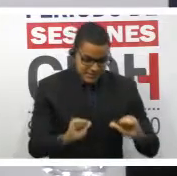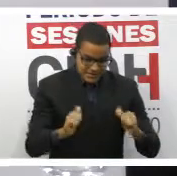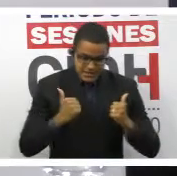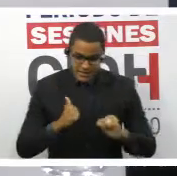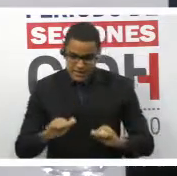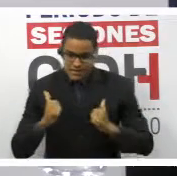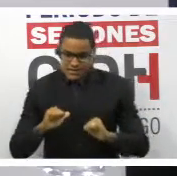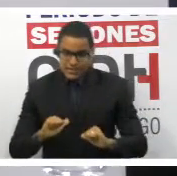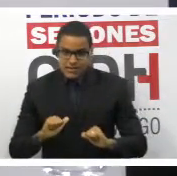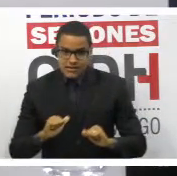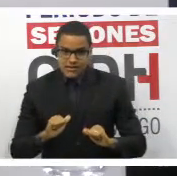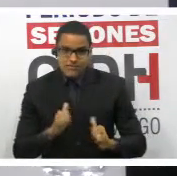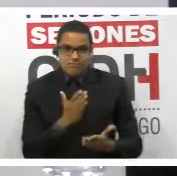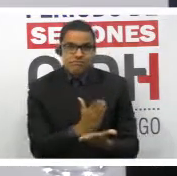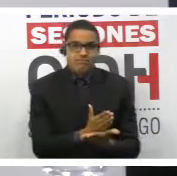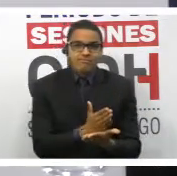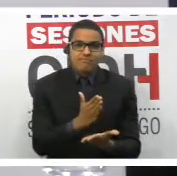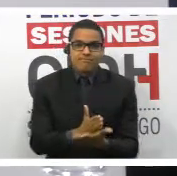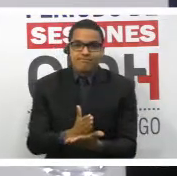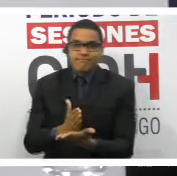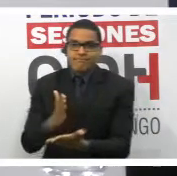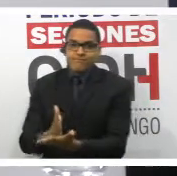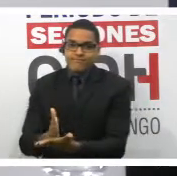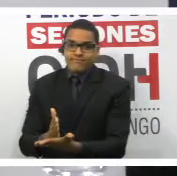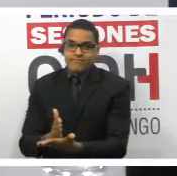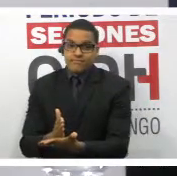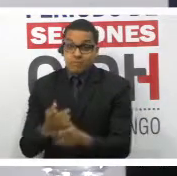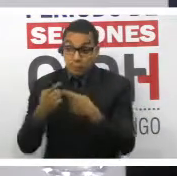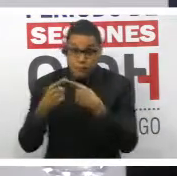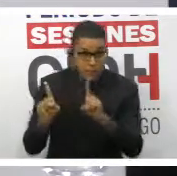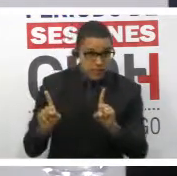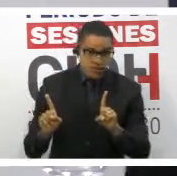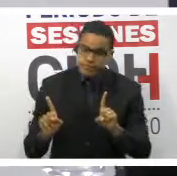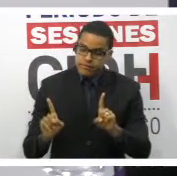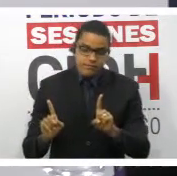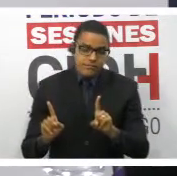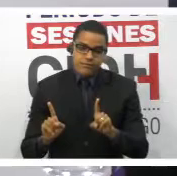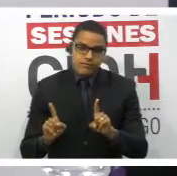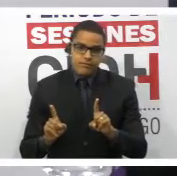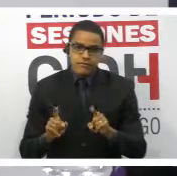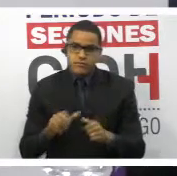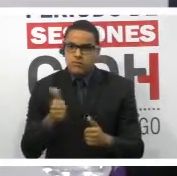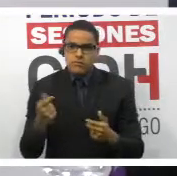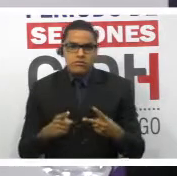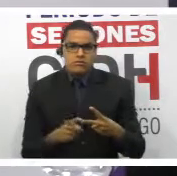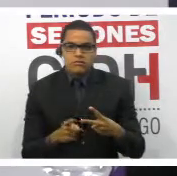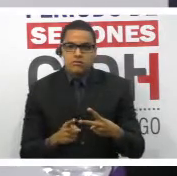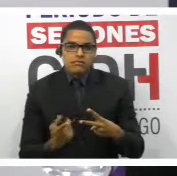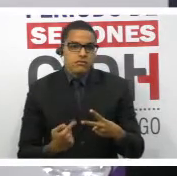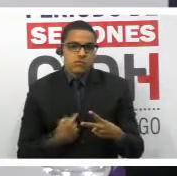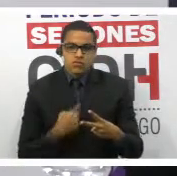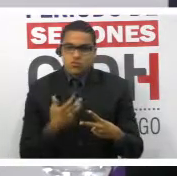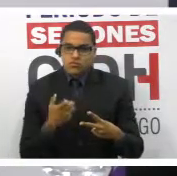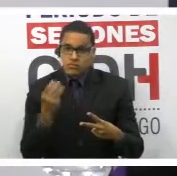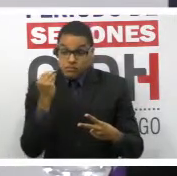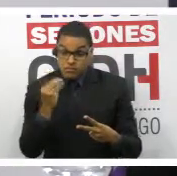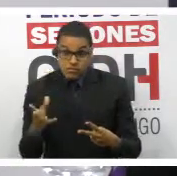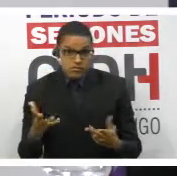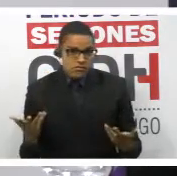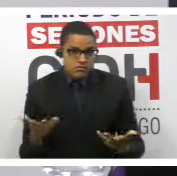bueno el segundo aspecto que también quiero señalar que me parece muy importante y de